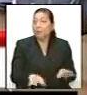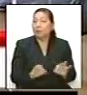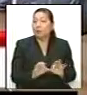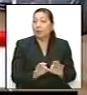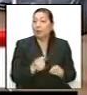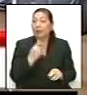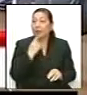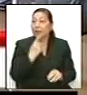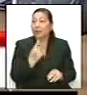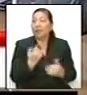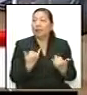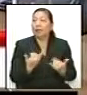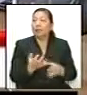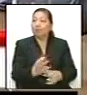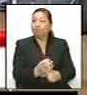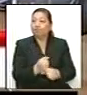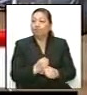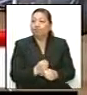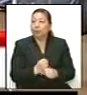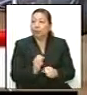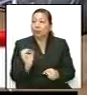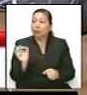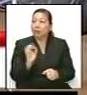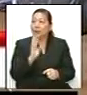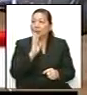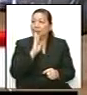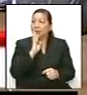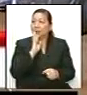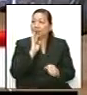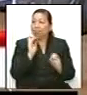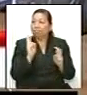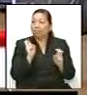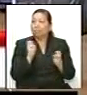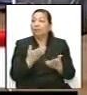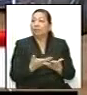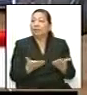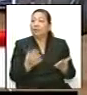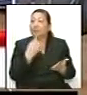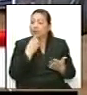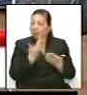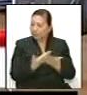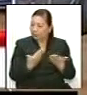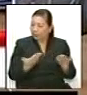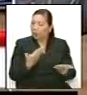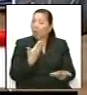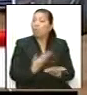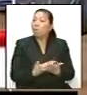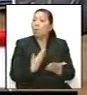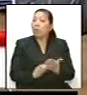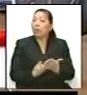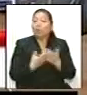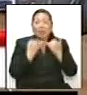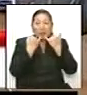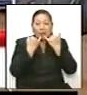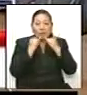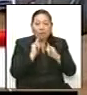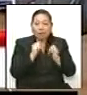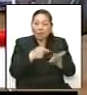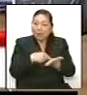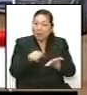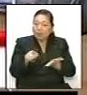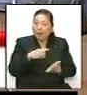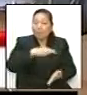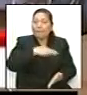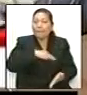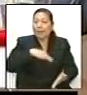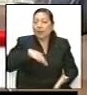he indicado, estamos tomando, nunca hablamos en términos gaseosos, hablamos en términos de los propios informes que salen del